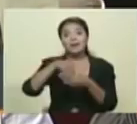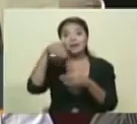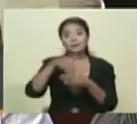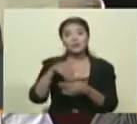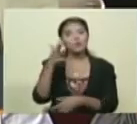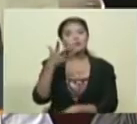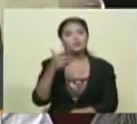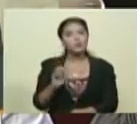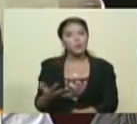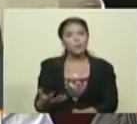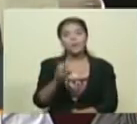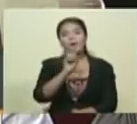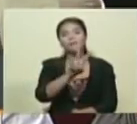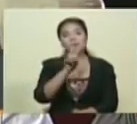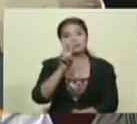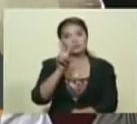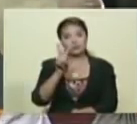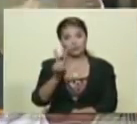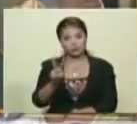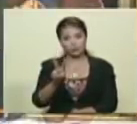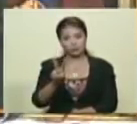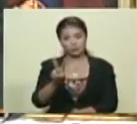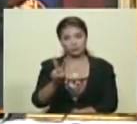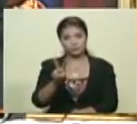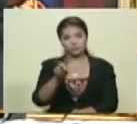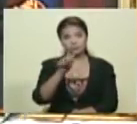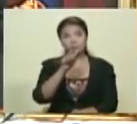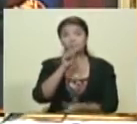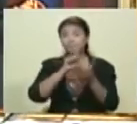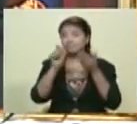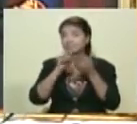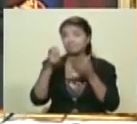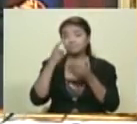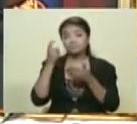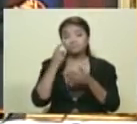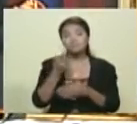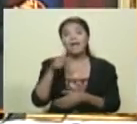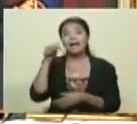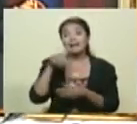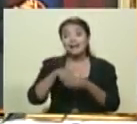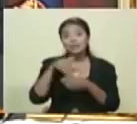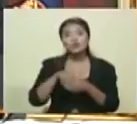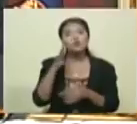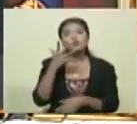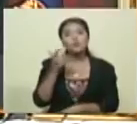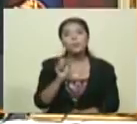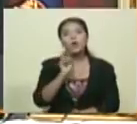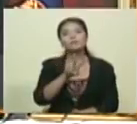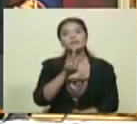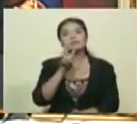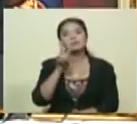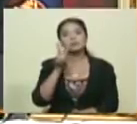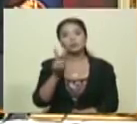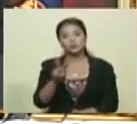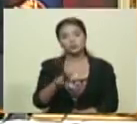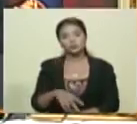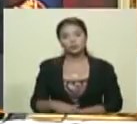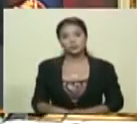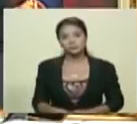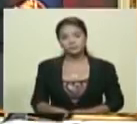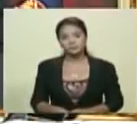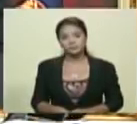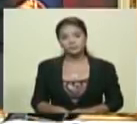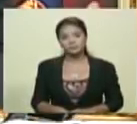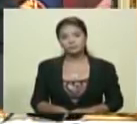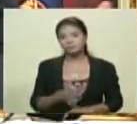número 22. Anótenlo en el mundo, la elección número 22 se va a dar dentro de